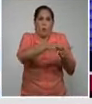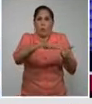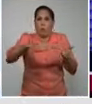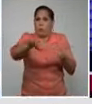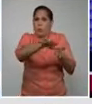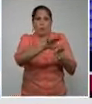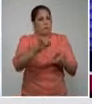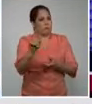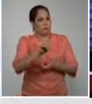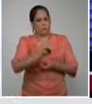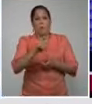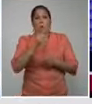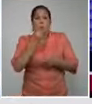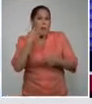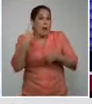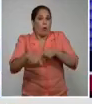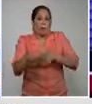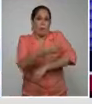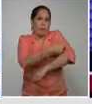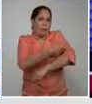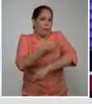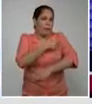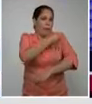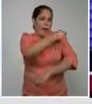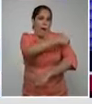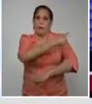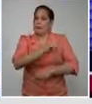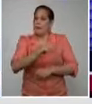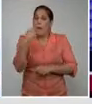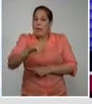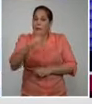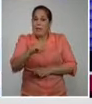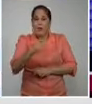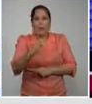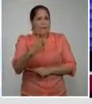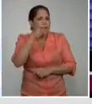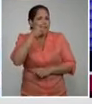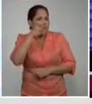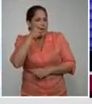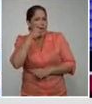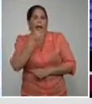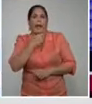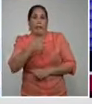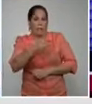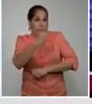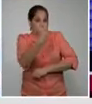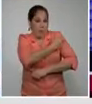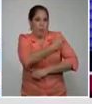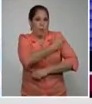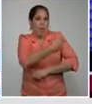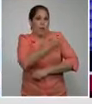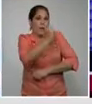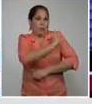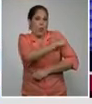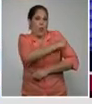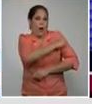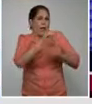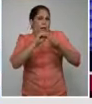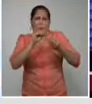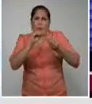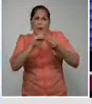otra zona del cuerpo o incluso en esa zona. Pero en los ensayos clínicos es muy importante vigilar los eventos adversos que se producen. Entonces, en esos